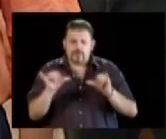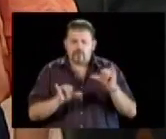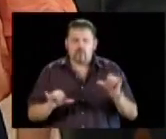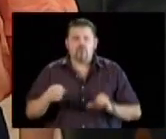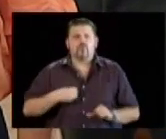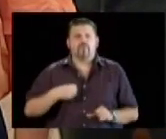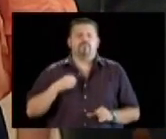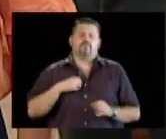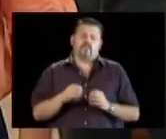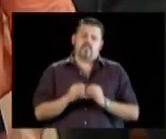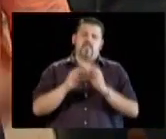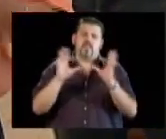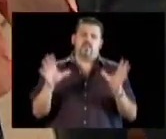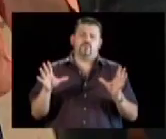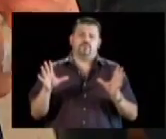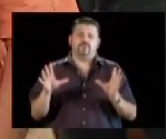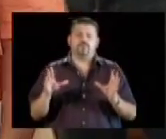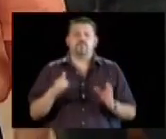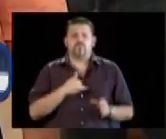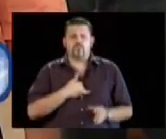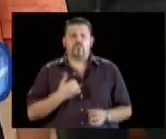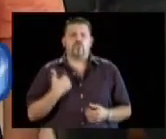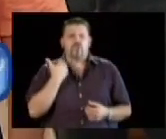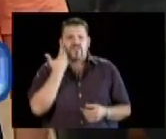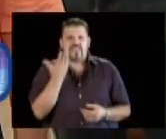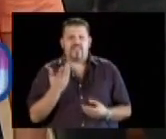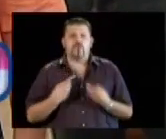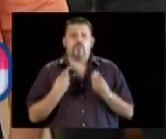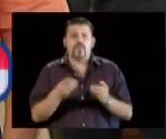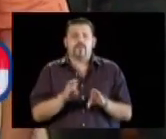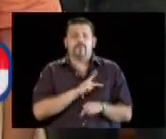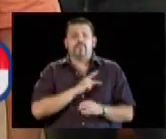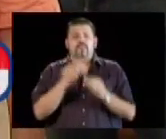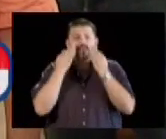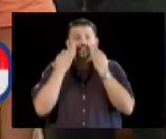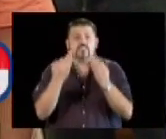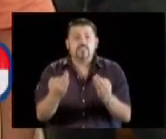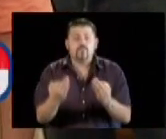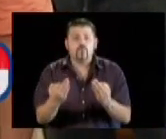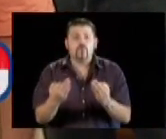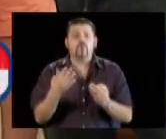Y obviamente quiero dar mi testimonio